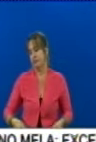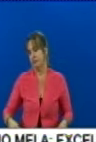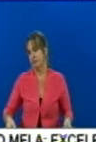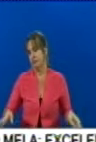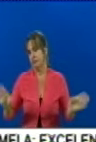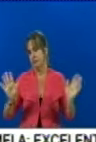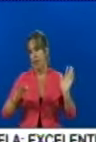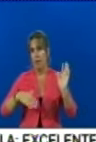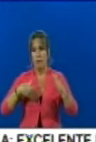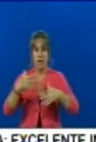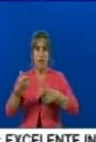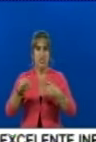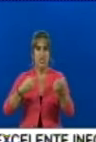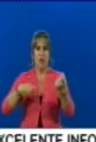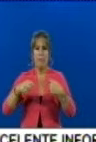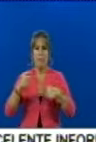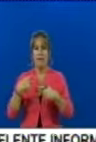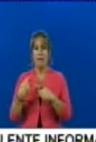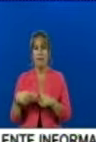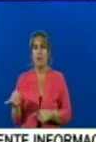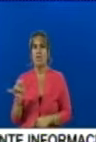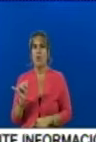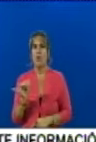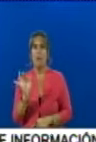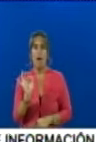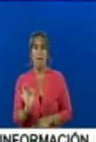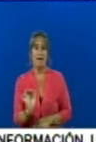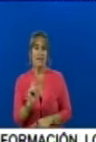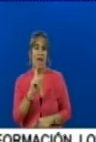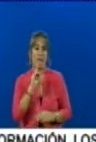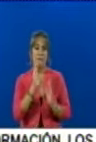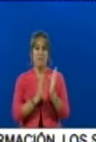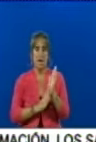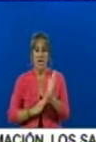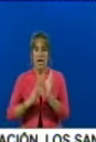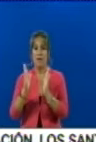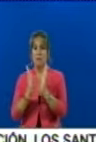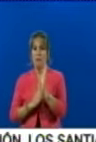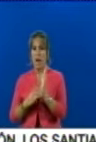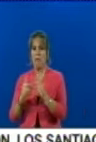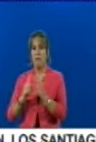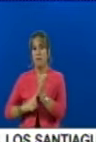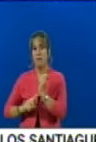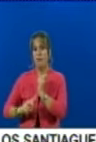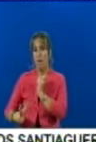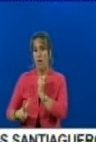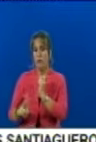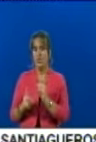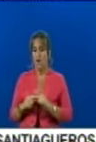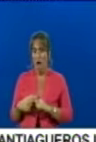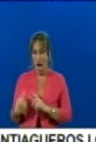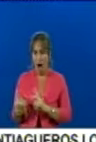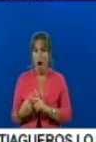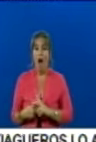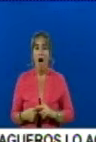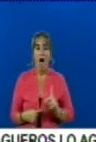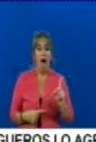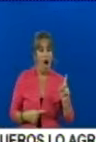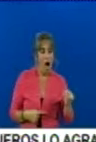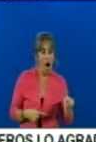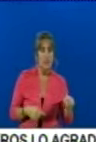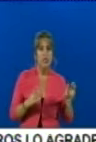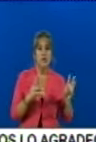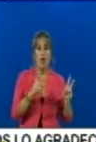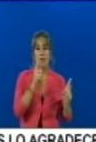el proceso de comercialización, pero también es real que mes a mes la provincia ha dispuesto de los